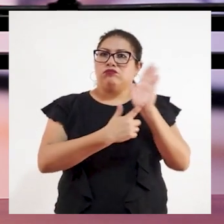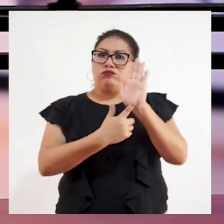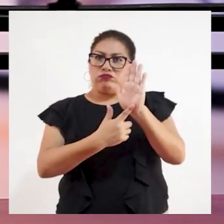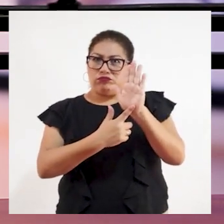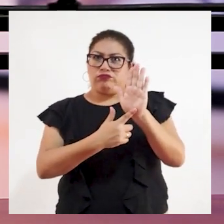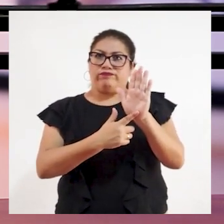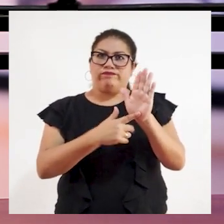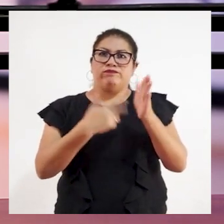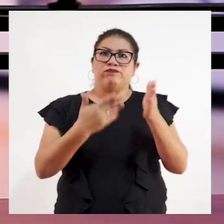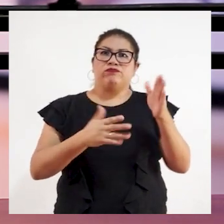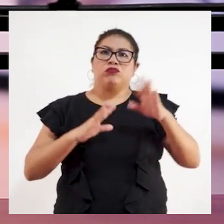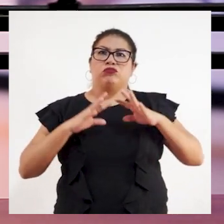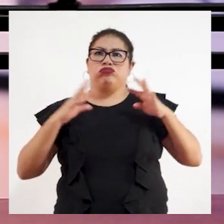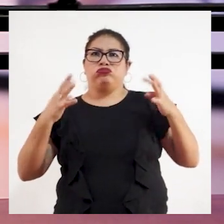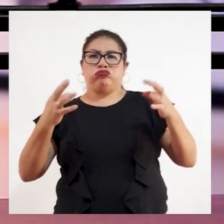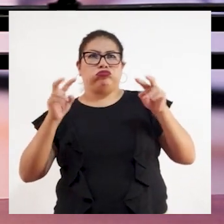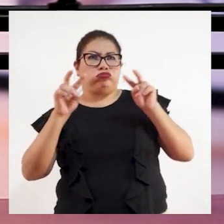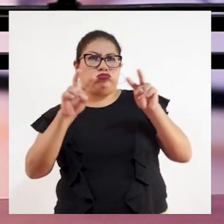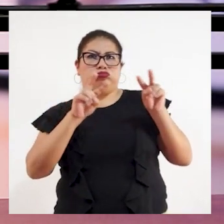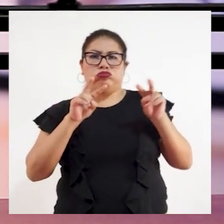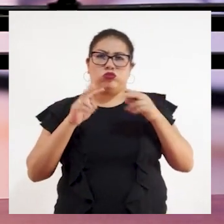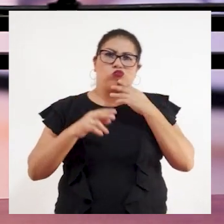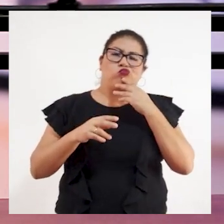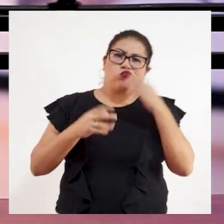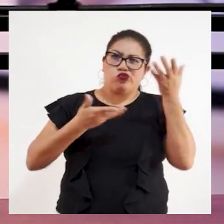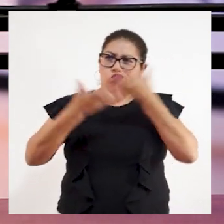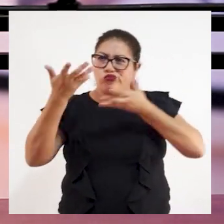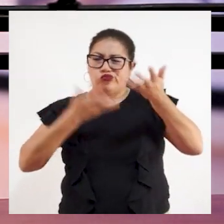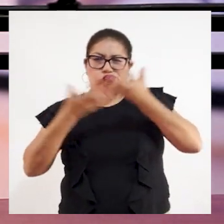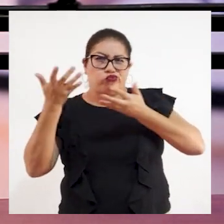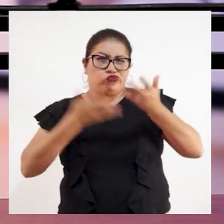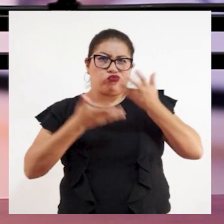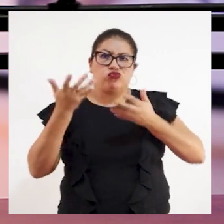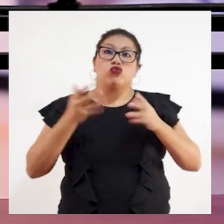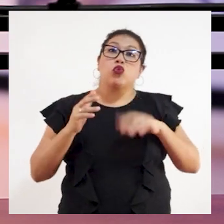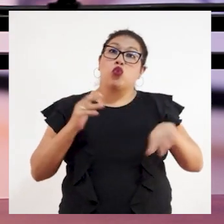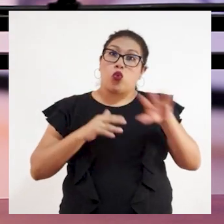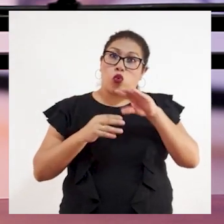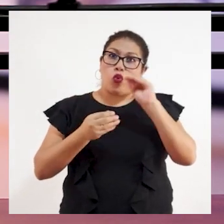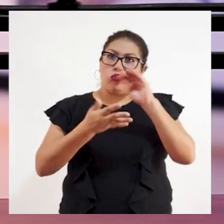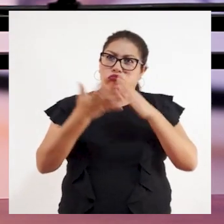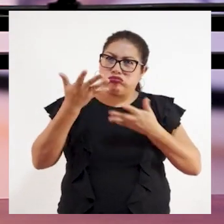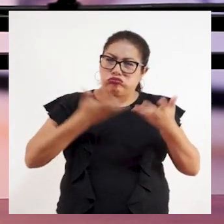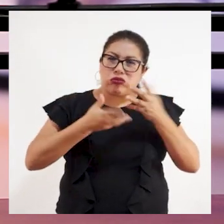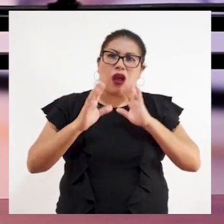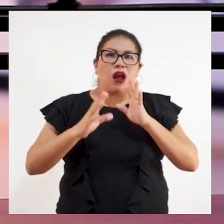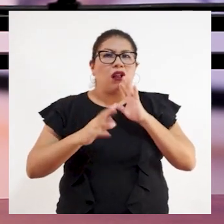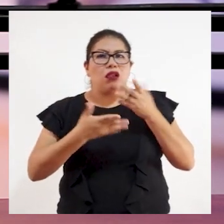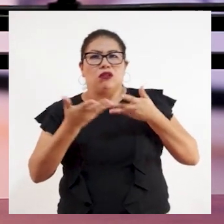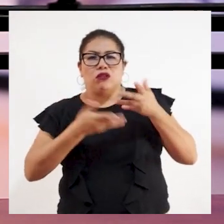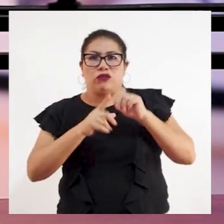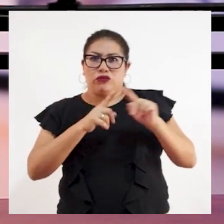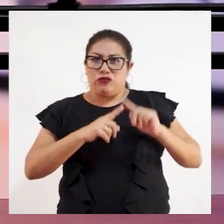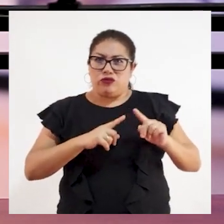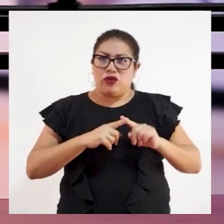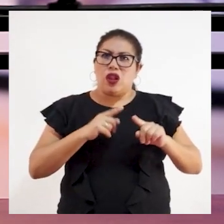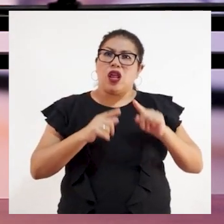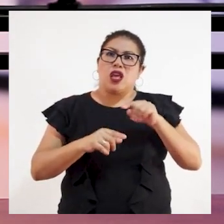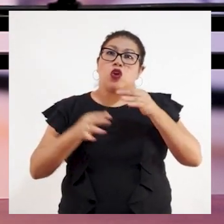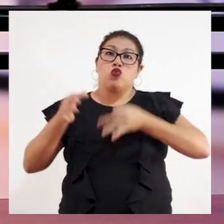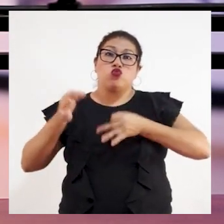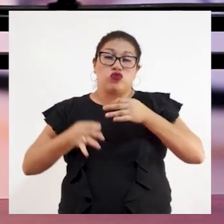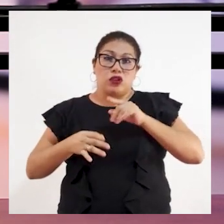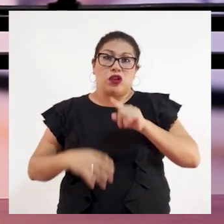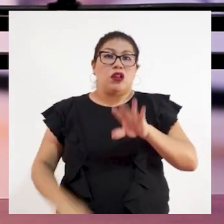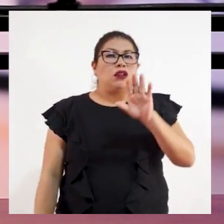presentado ante la opinión pública el protocolo de atención judicial al cual tu padre o tu madre